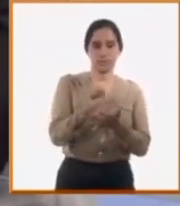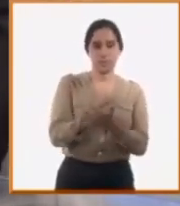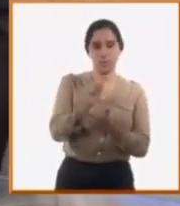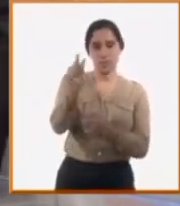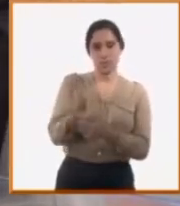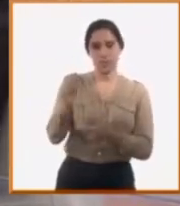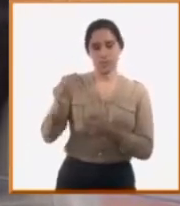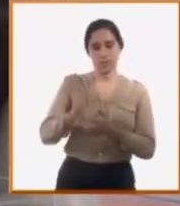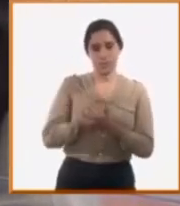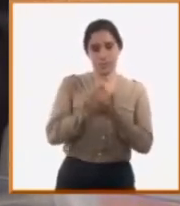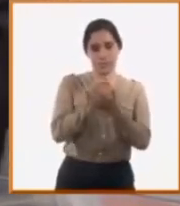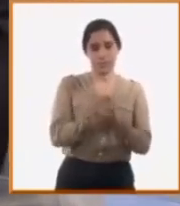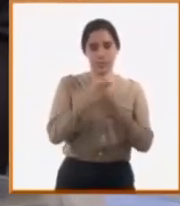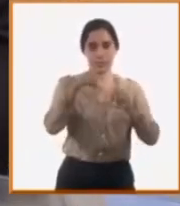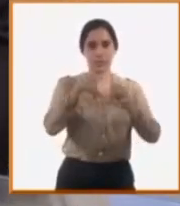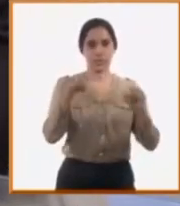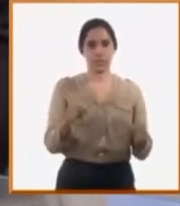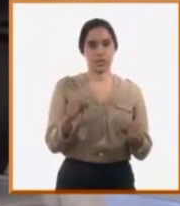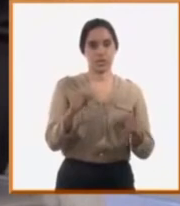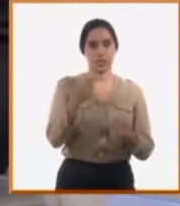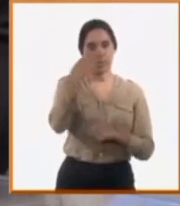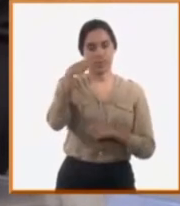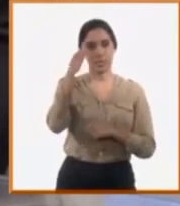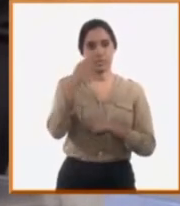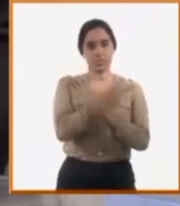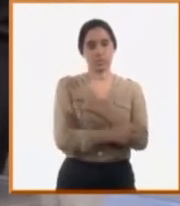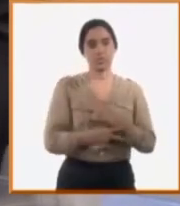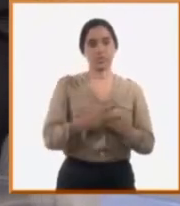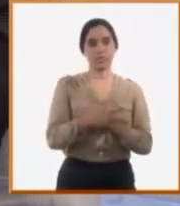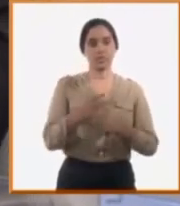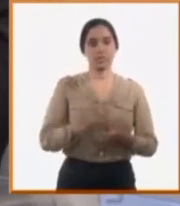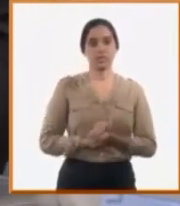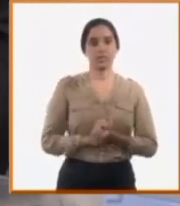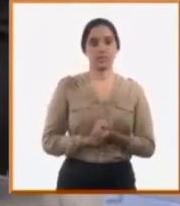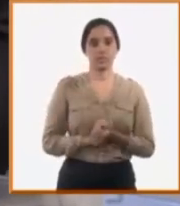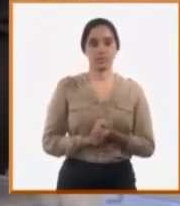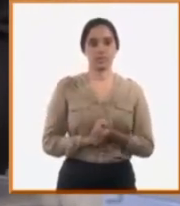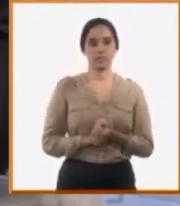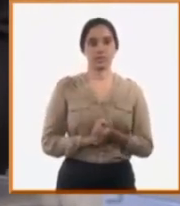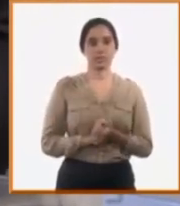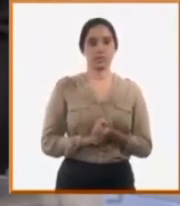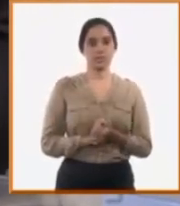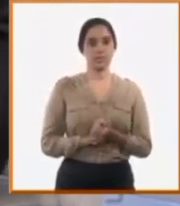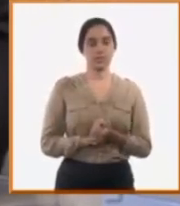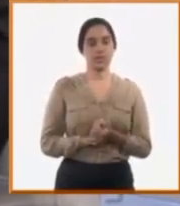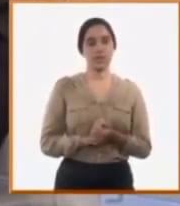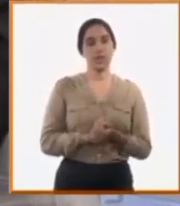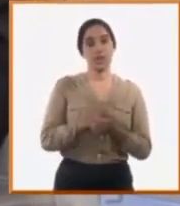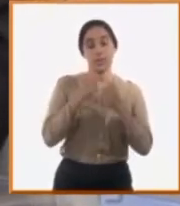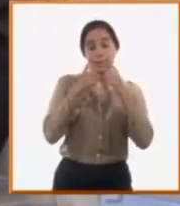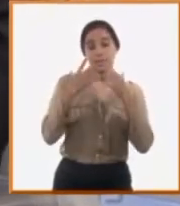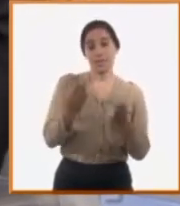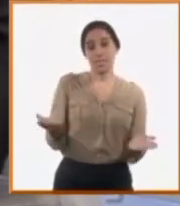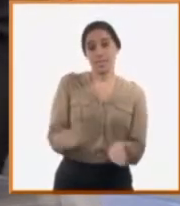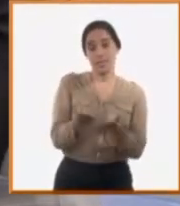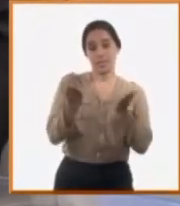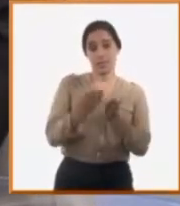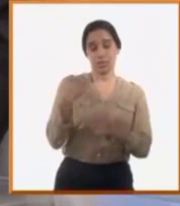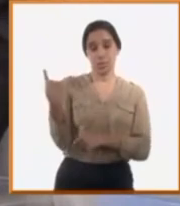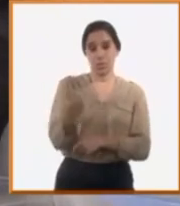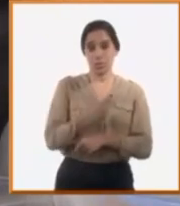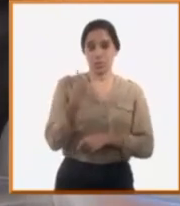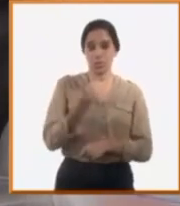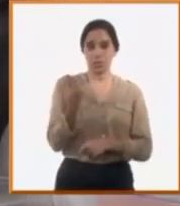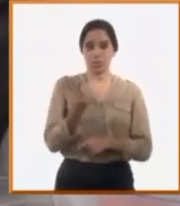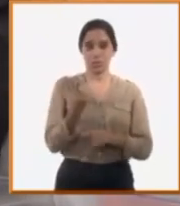desarrollo a nuestros países y por supuesto a un mundo que que pueda ser mejor y más sostenible en su desarrollo nosotros estamos esperando